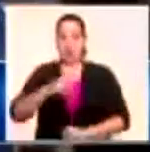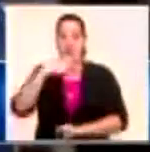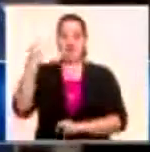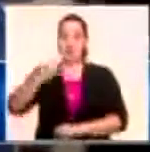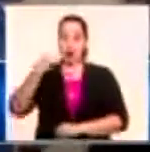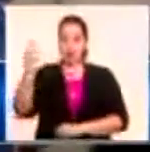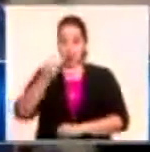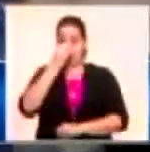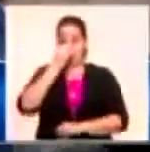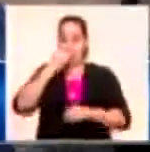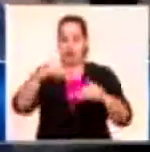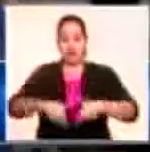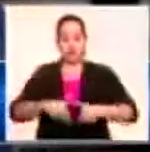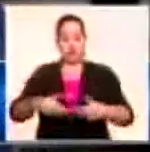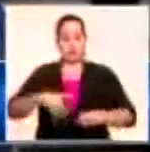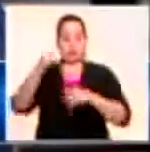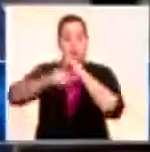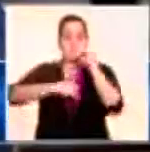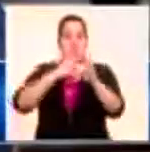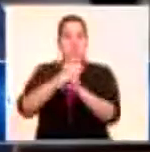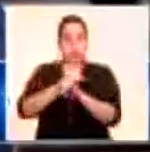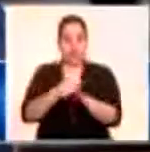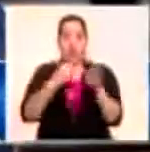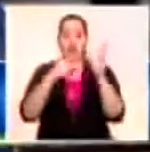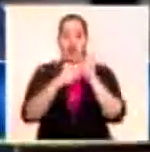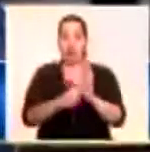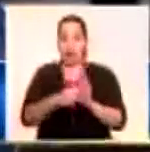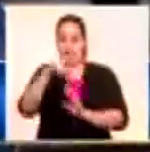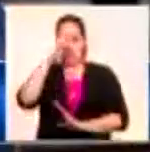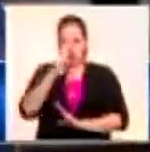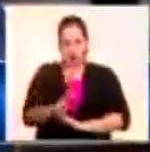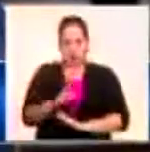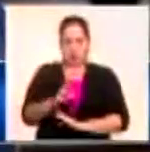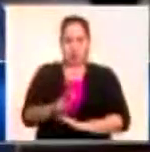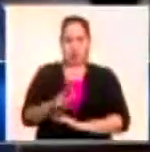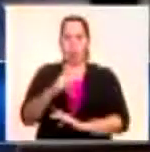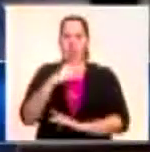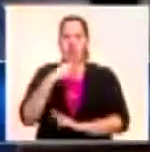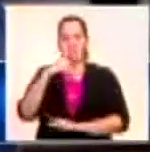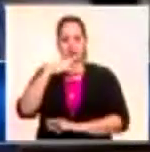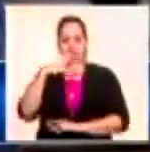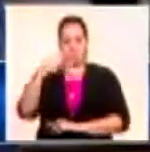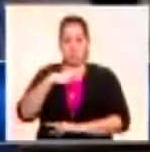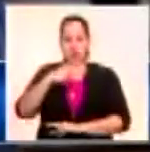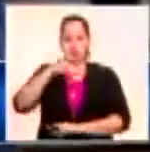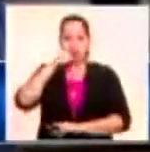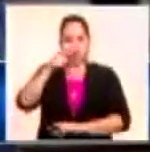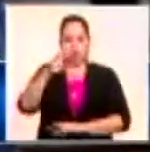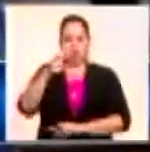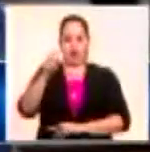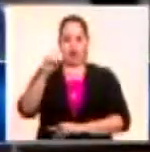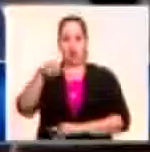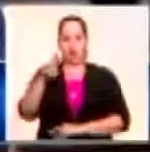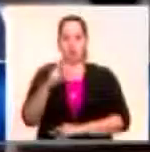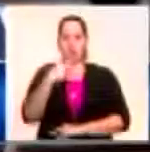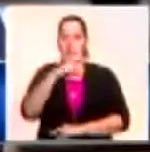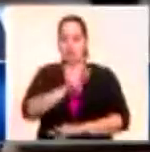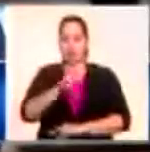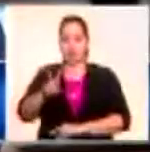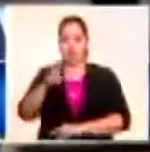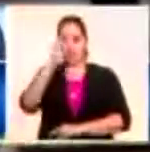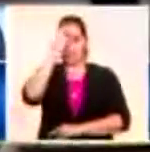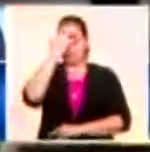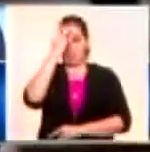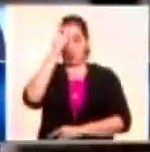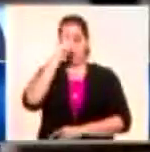los esfuerzos internacionales y ha señalado al respecto en su respuesta a la declaración del Consejo de Seguridad emitida el 22 de